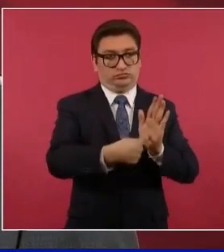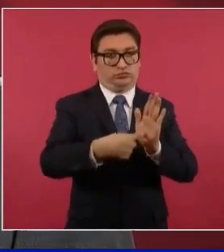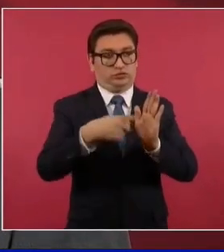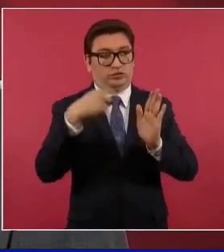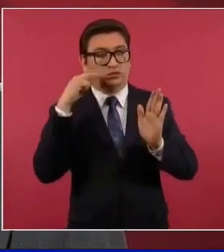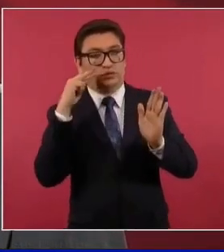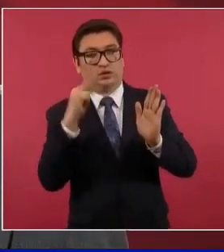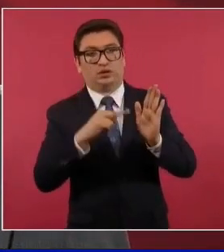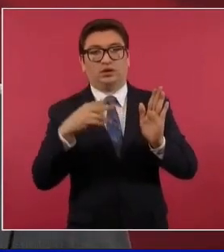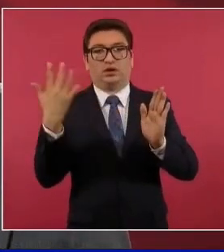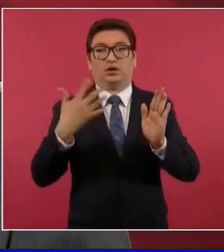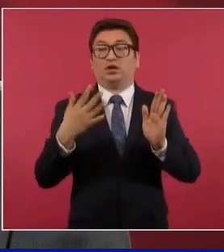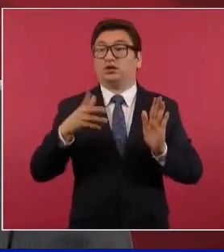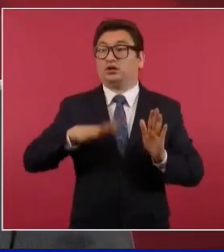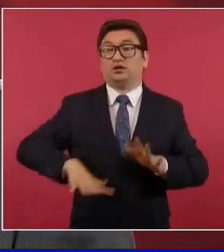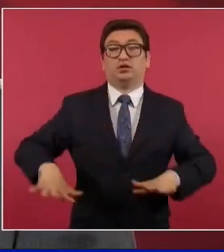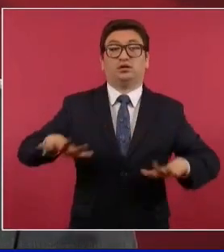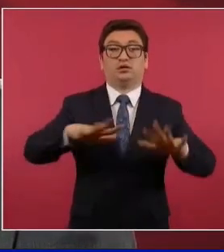o el pueblo